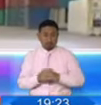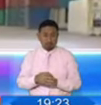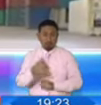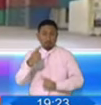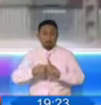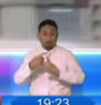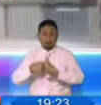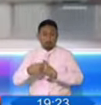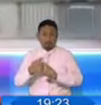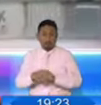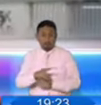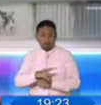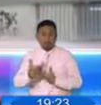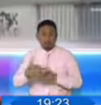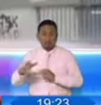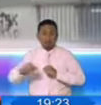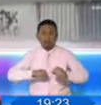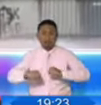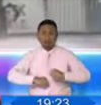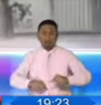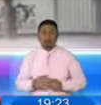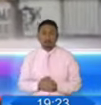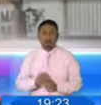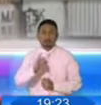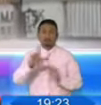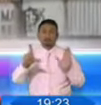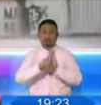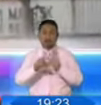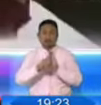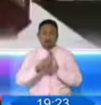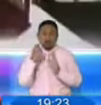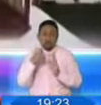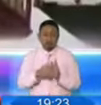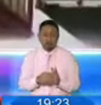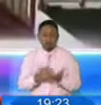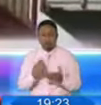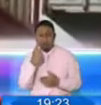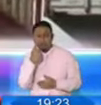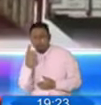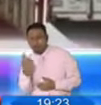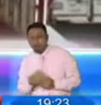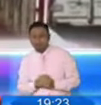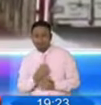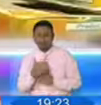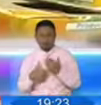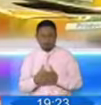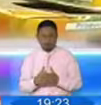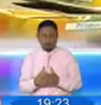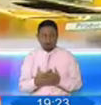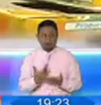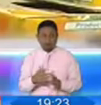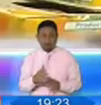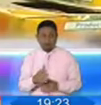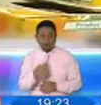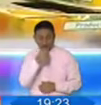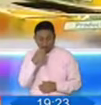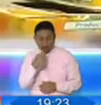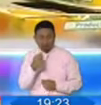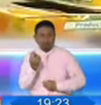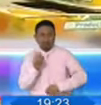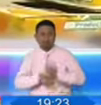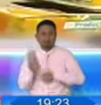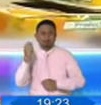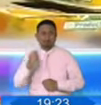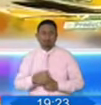meses realiza operaciones lícitas como para sondear el terreno y luego intentan mandar fuera del país la